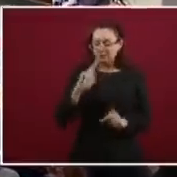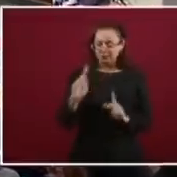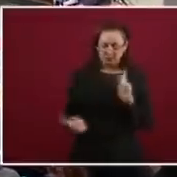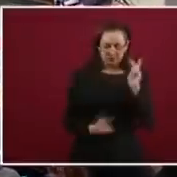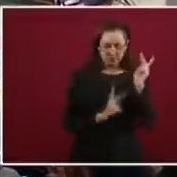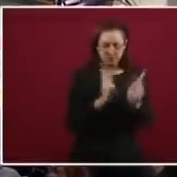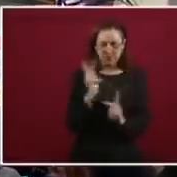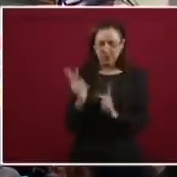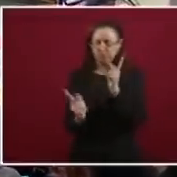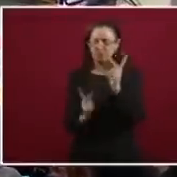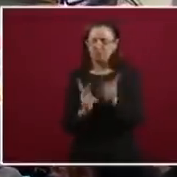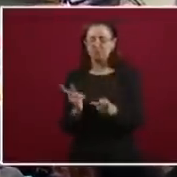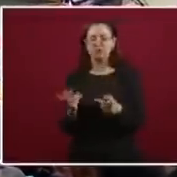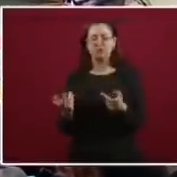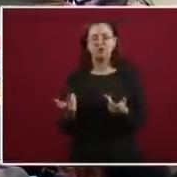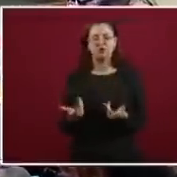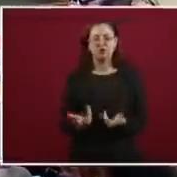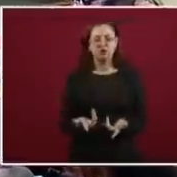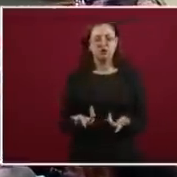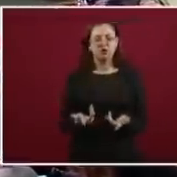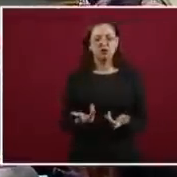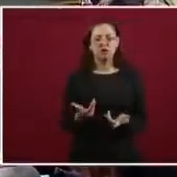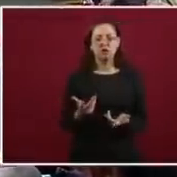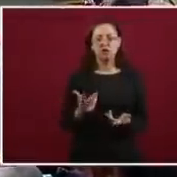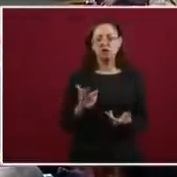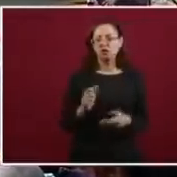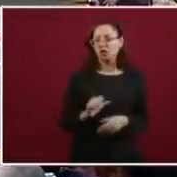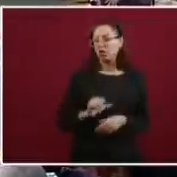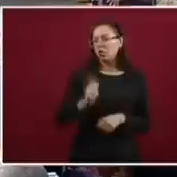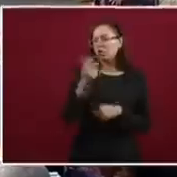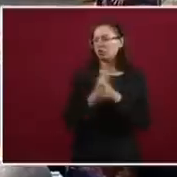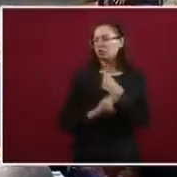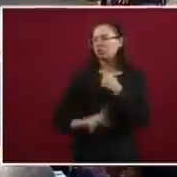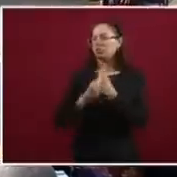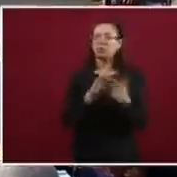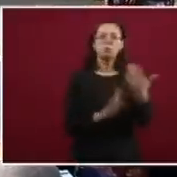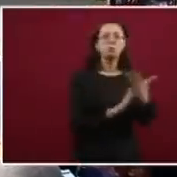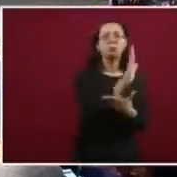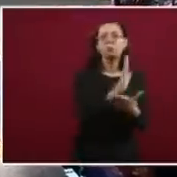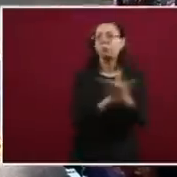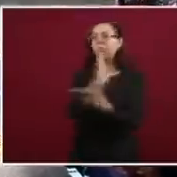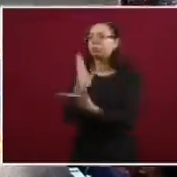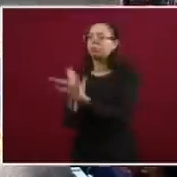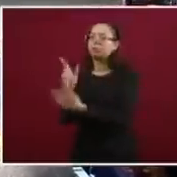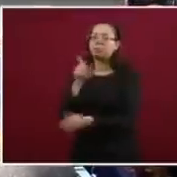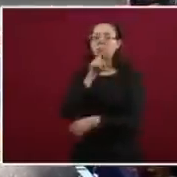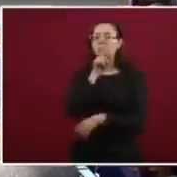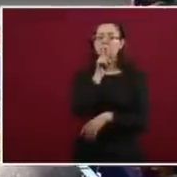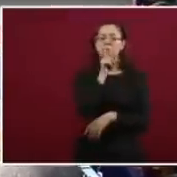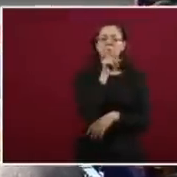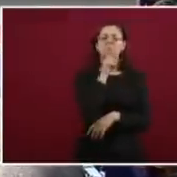en la vida de otros países pero